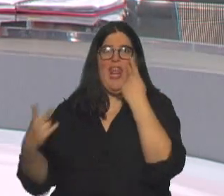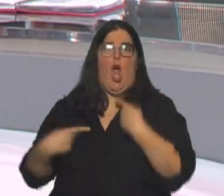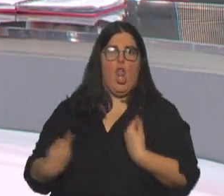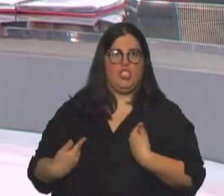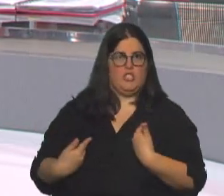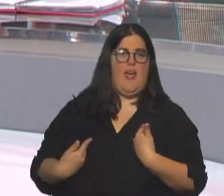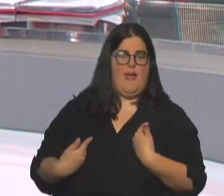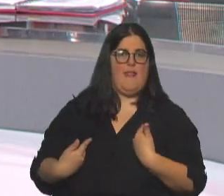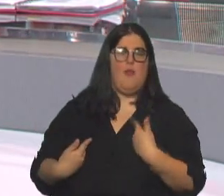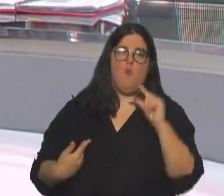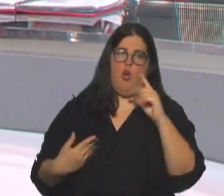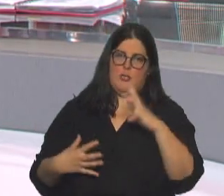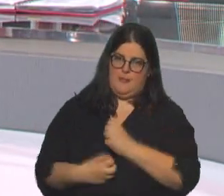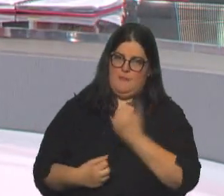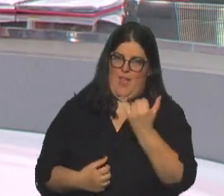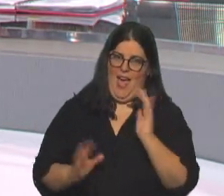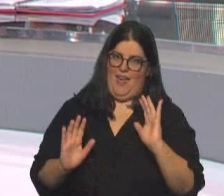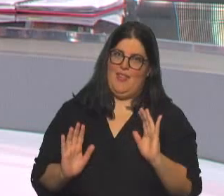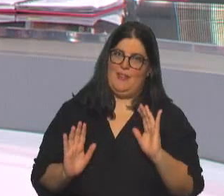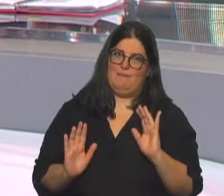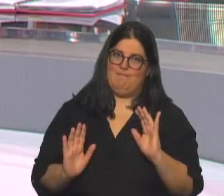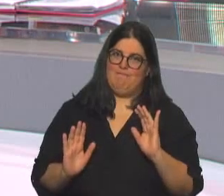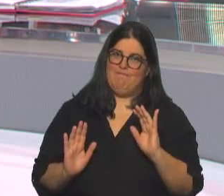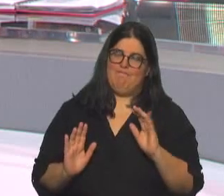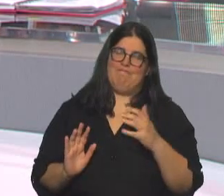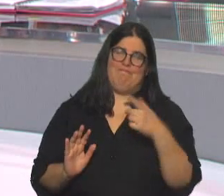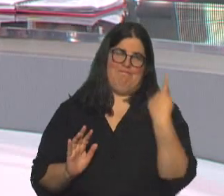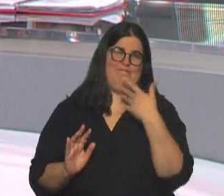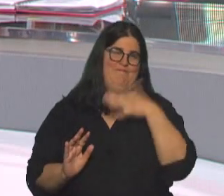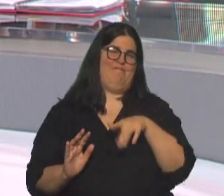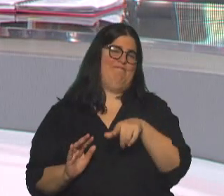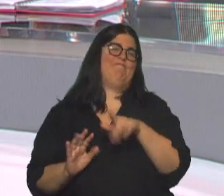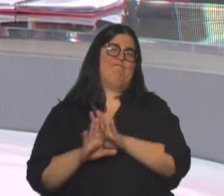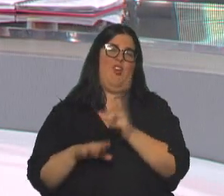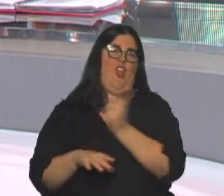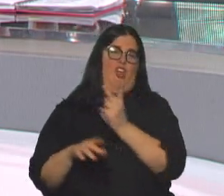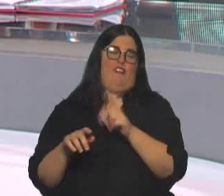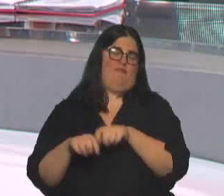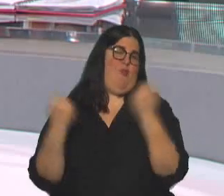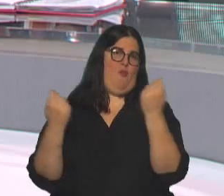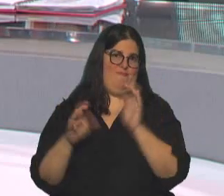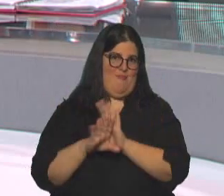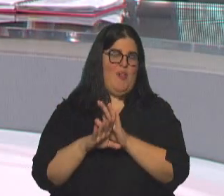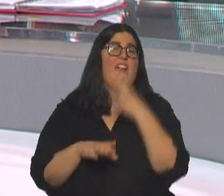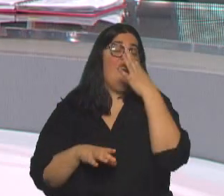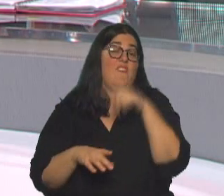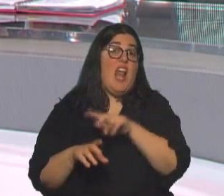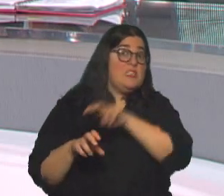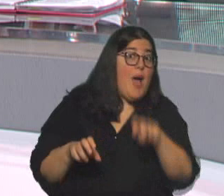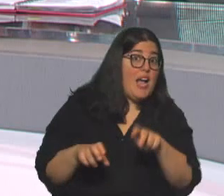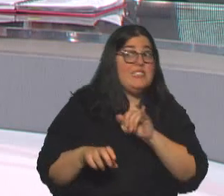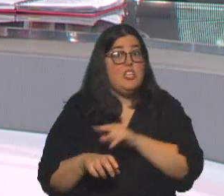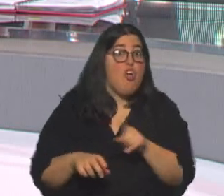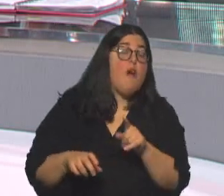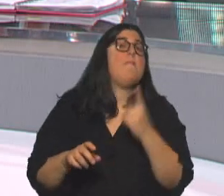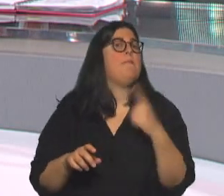un poco de resentimiento ahí que explica esta ruptura, por más que no se cristalice finalmente, el hecho de